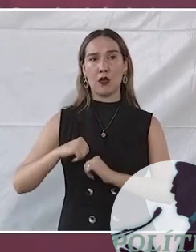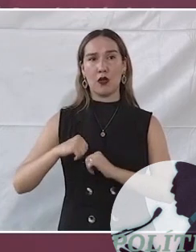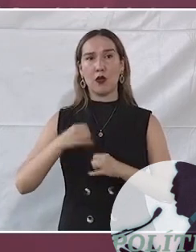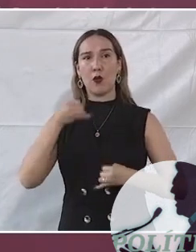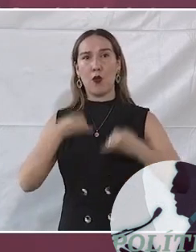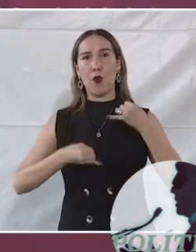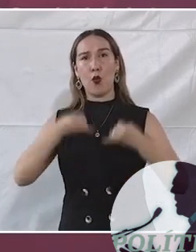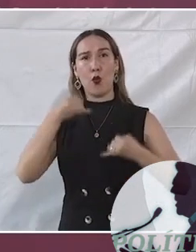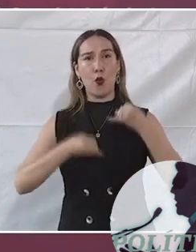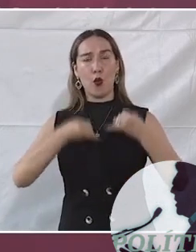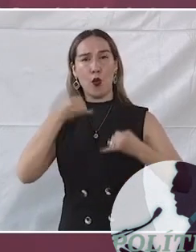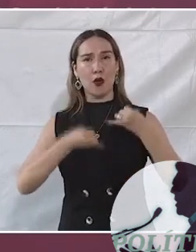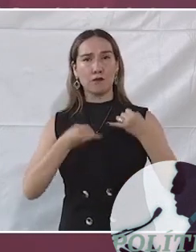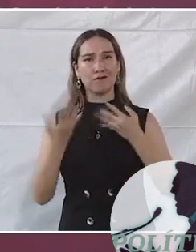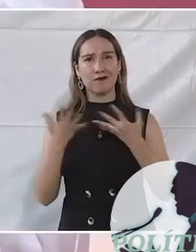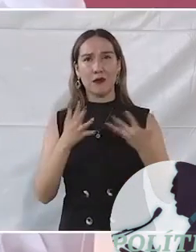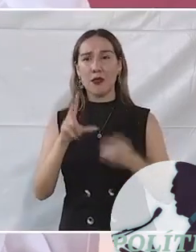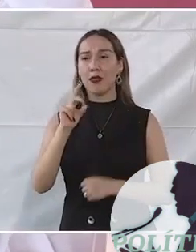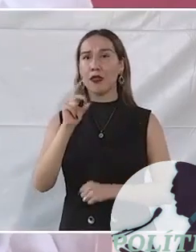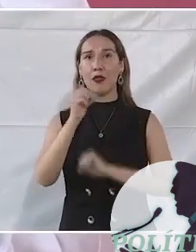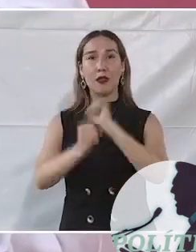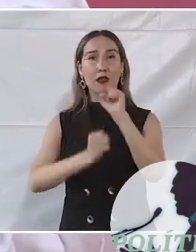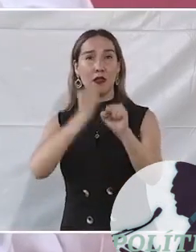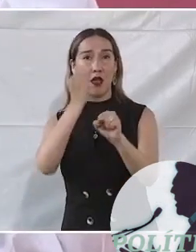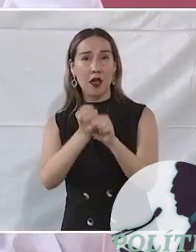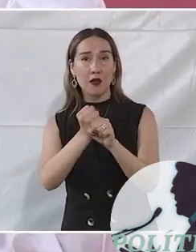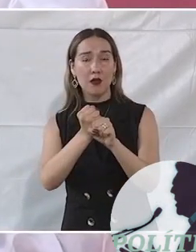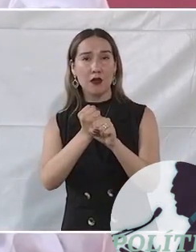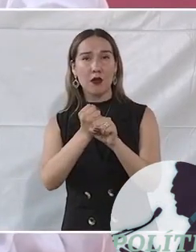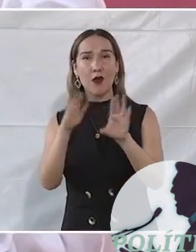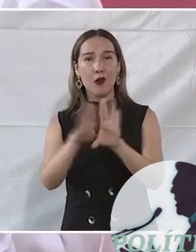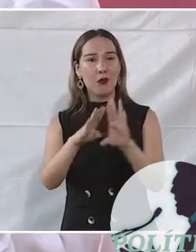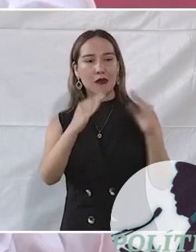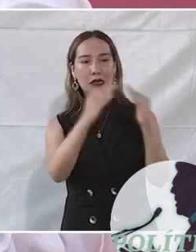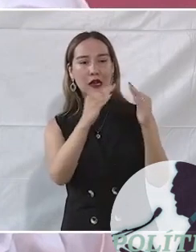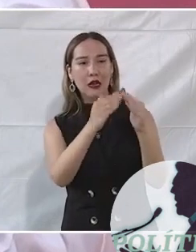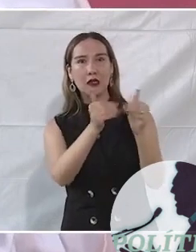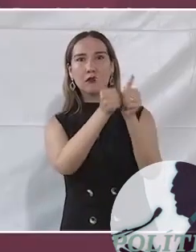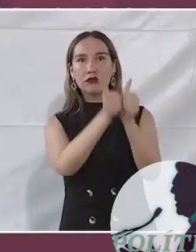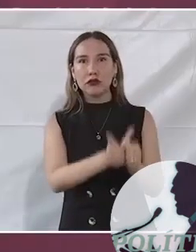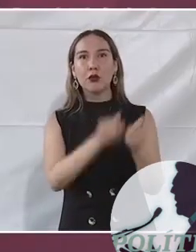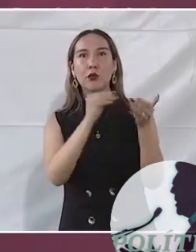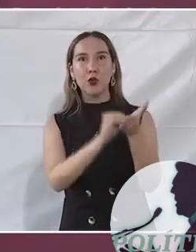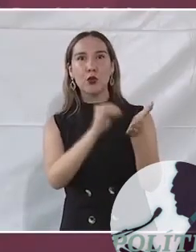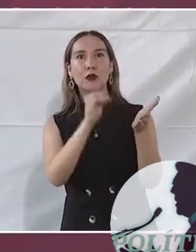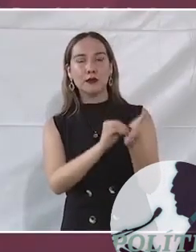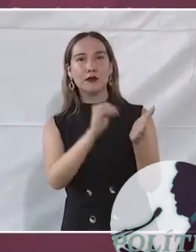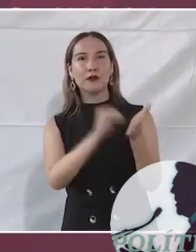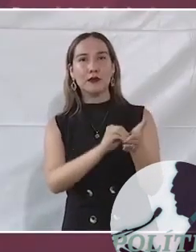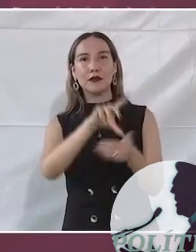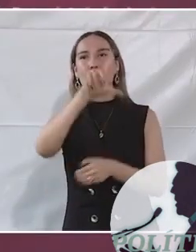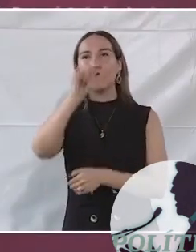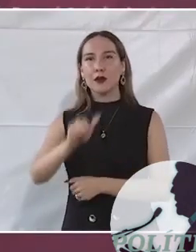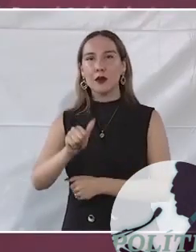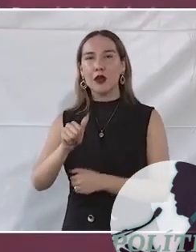cumplido 30 años y no se quería ir de la casa. Y el juez le dio la razón